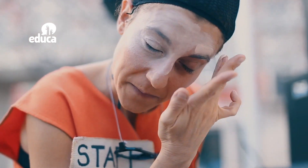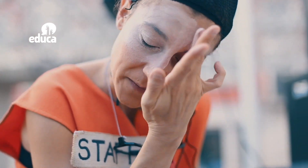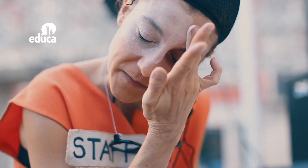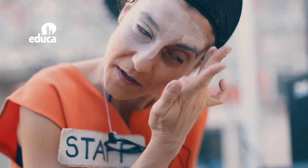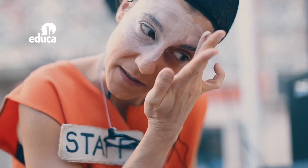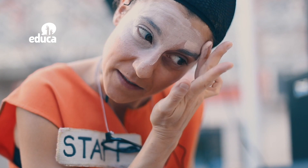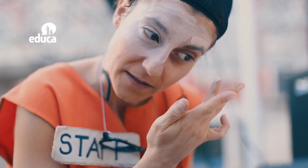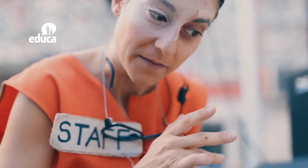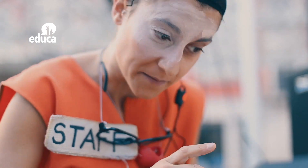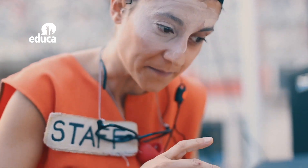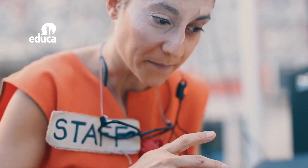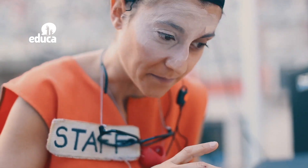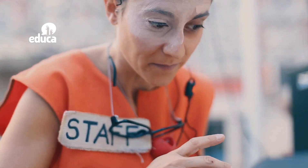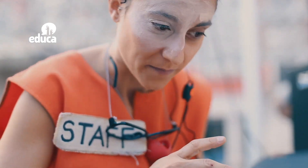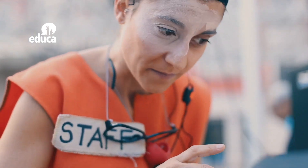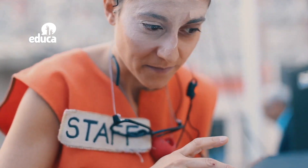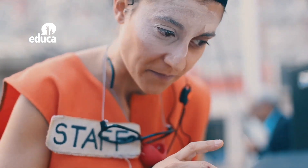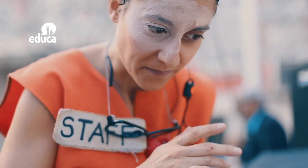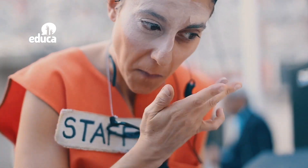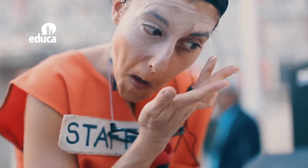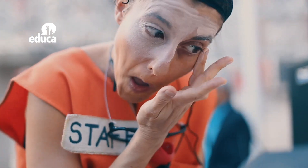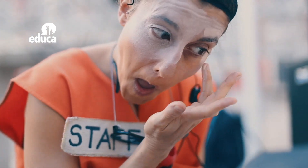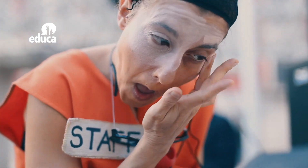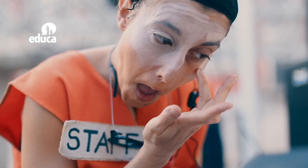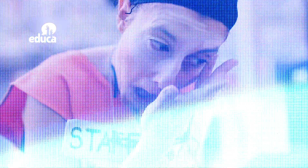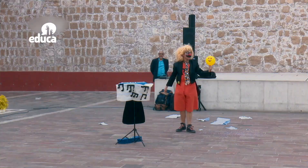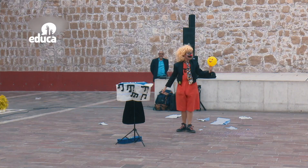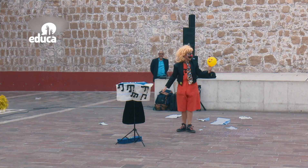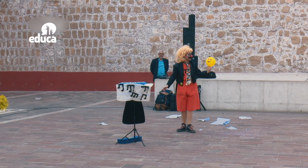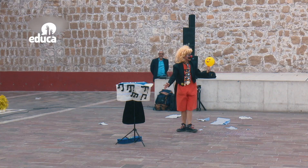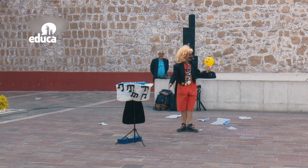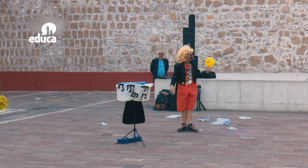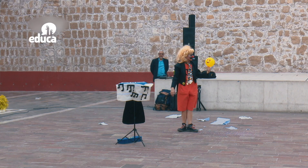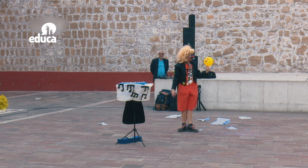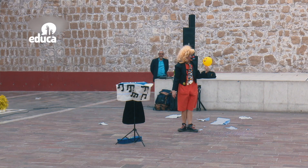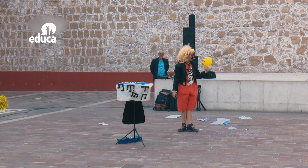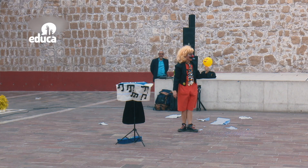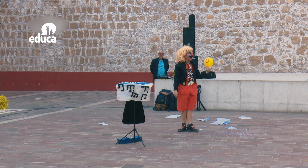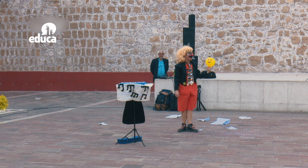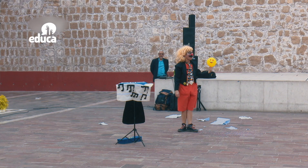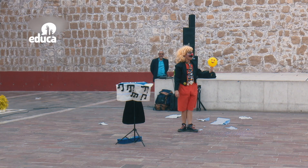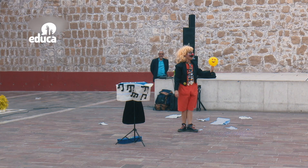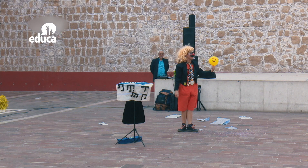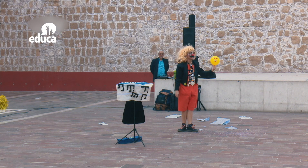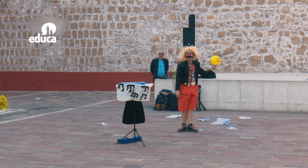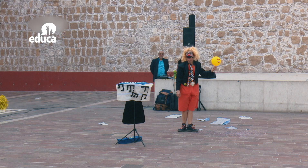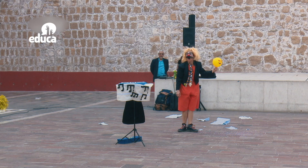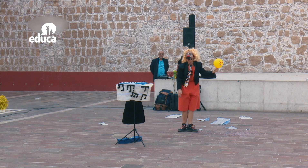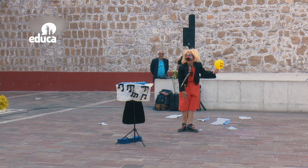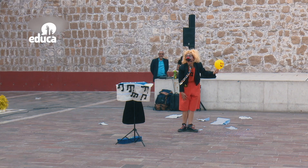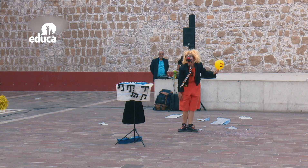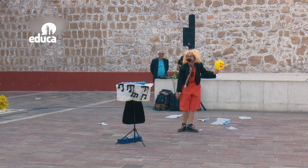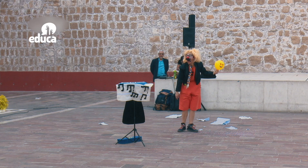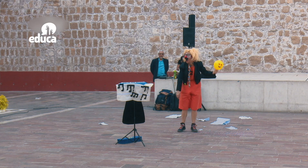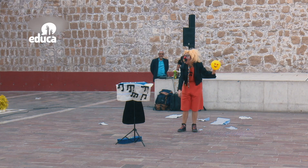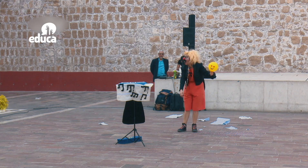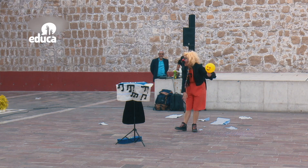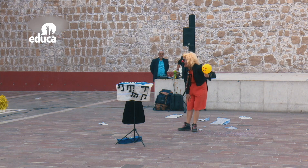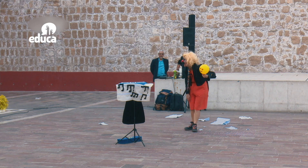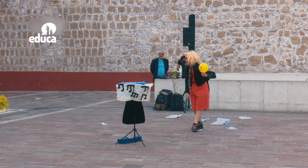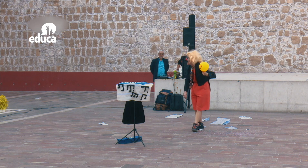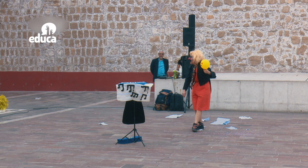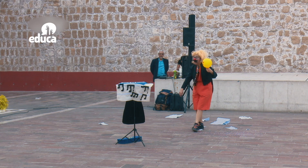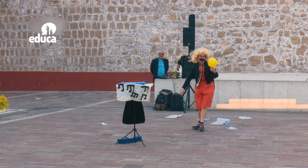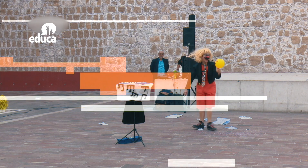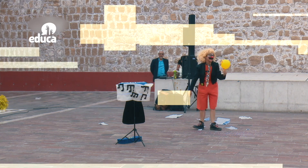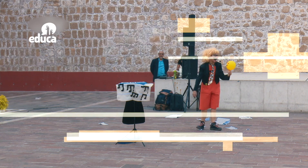Pero bueno, son juegos clásicos que también son muy... O sea, yo no los descarto y digo, no, eso ya fue. Para mí son alucinantes, tienen un montón